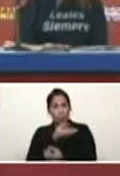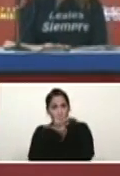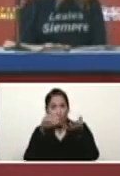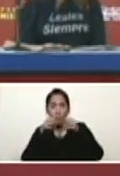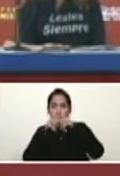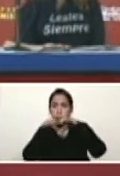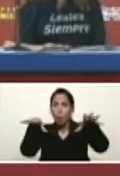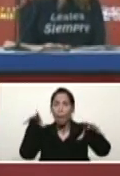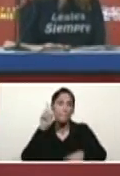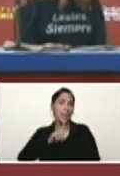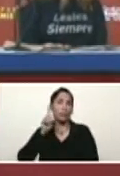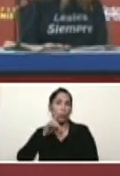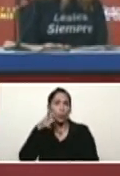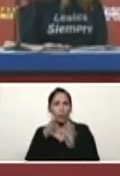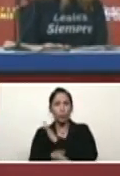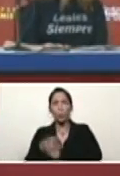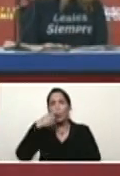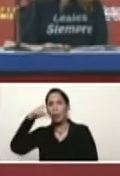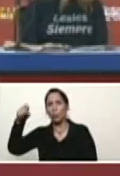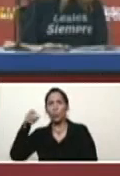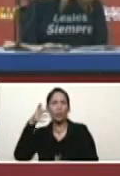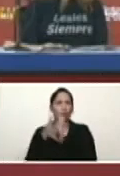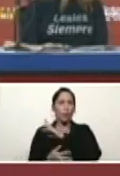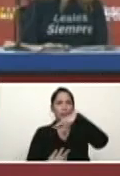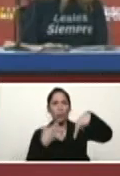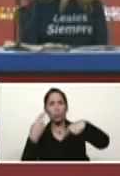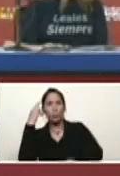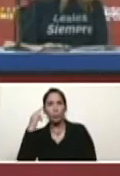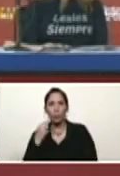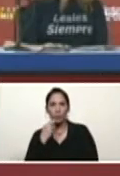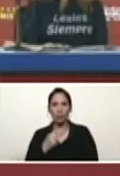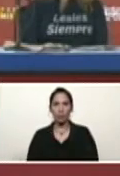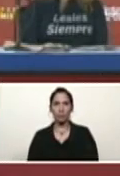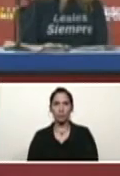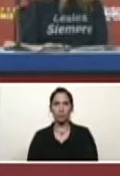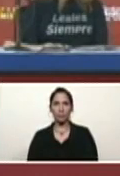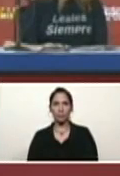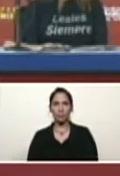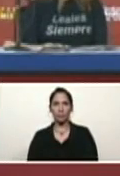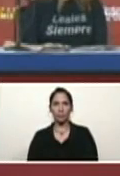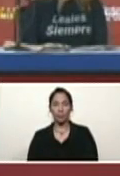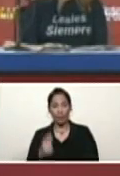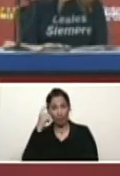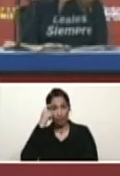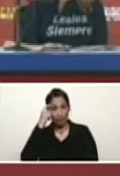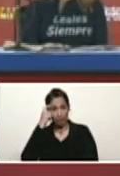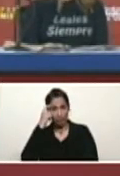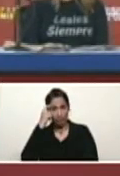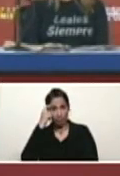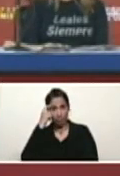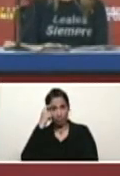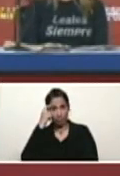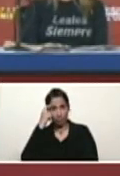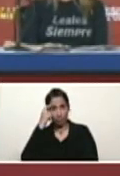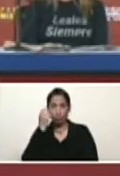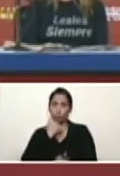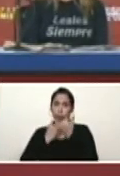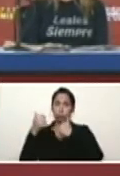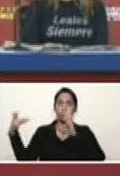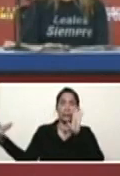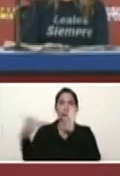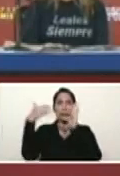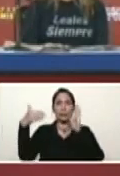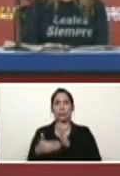tantas mentiras sobre Maduro, sobre la revolución bolivariana. El día del intento y la escaramuza